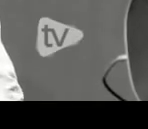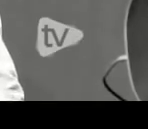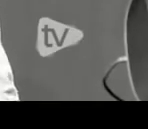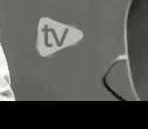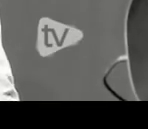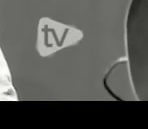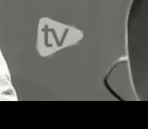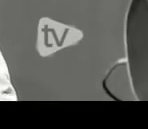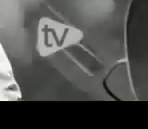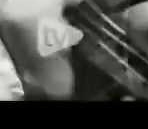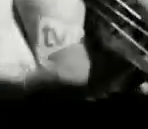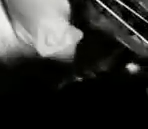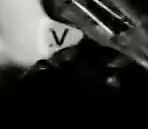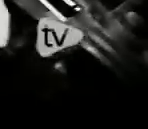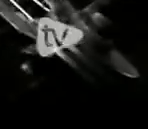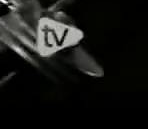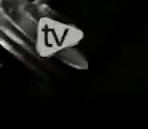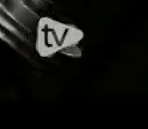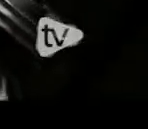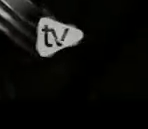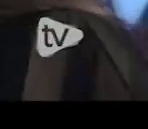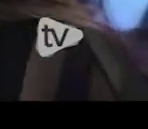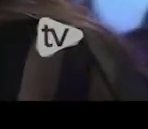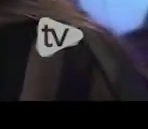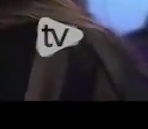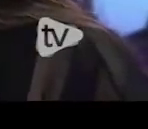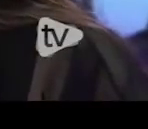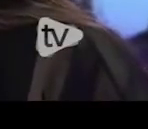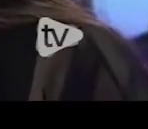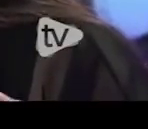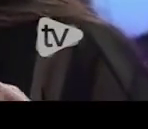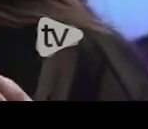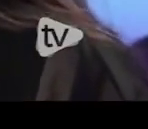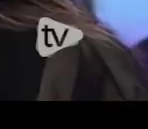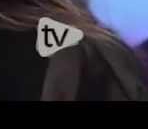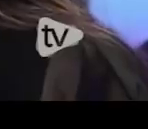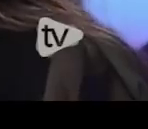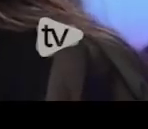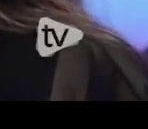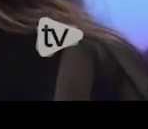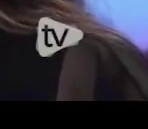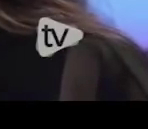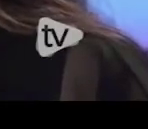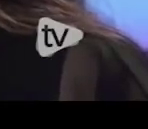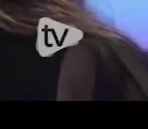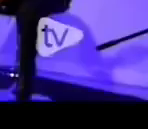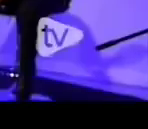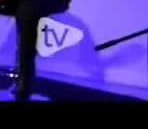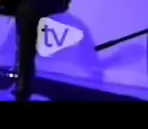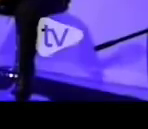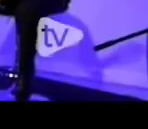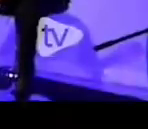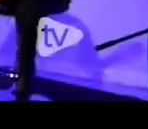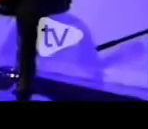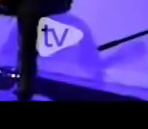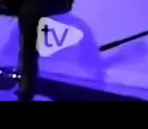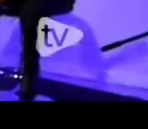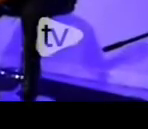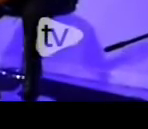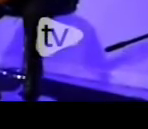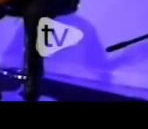mi vida se entristece. ¿Por qué de este amor